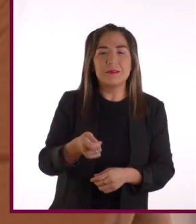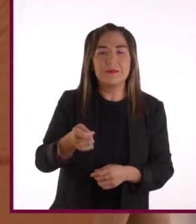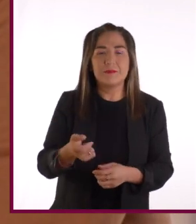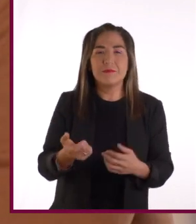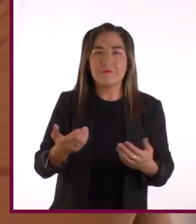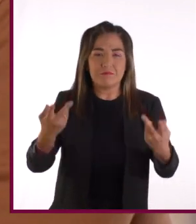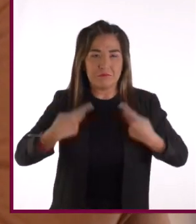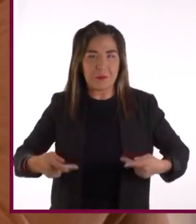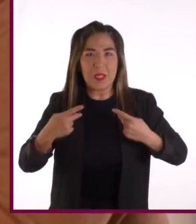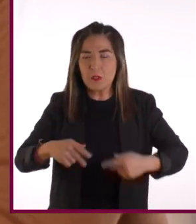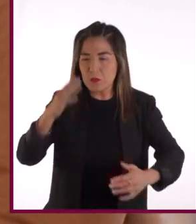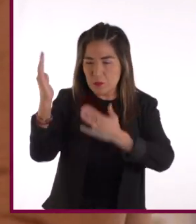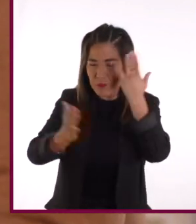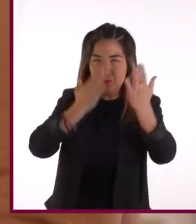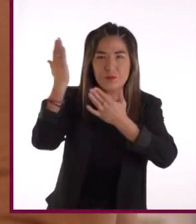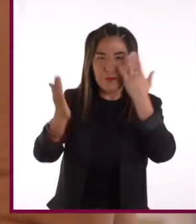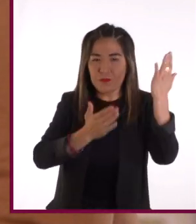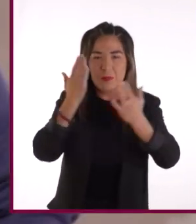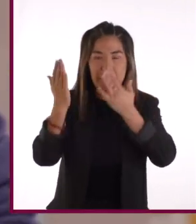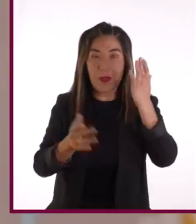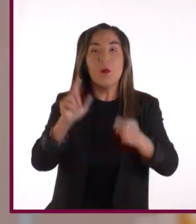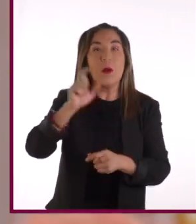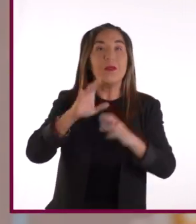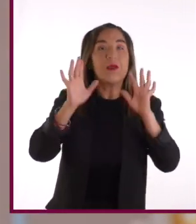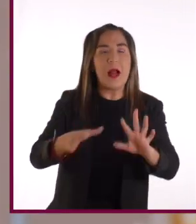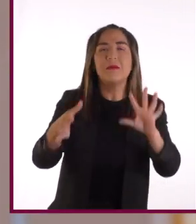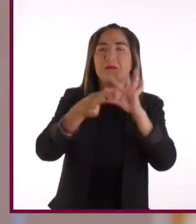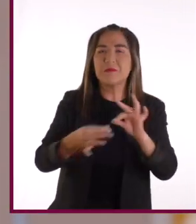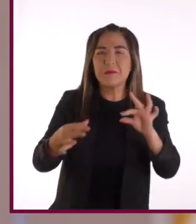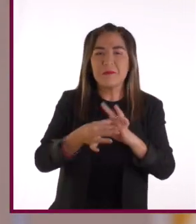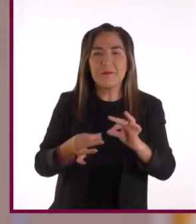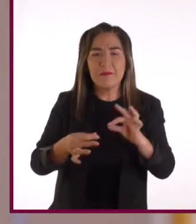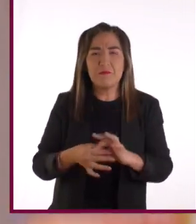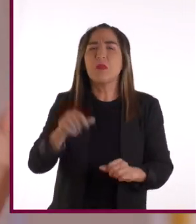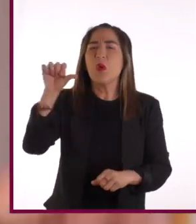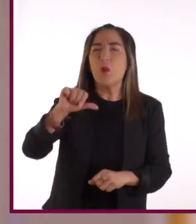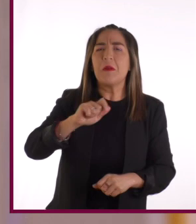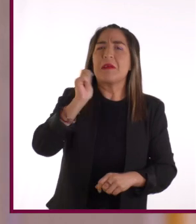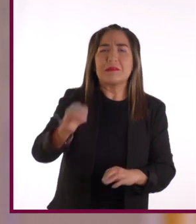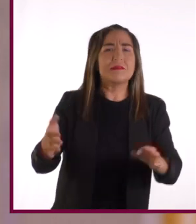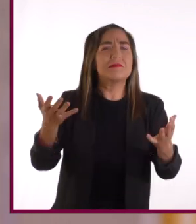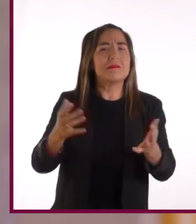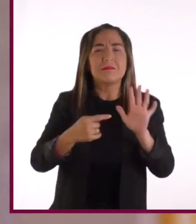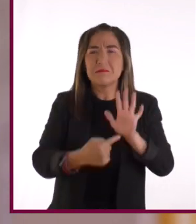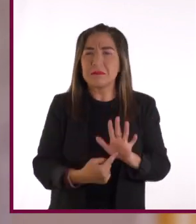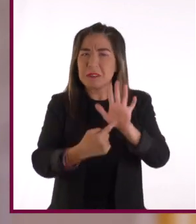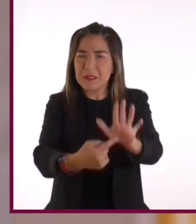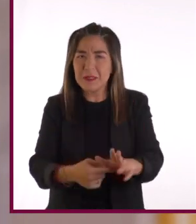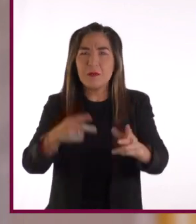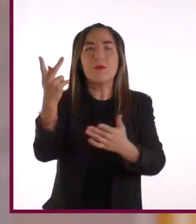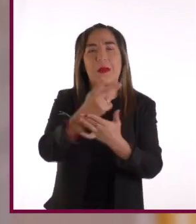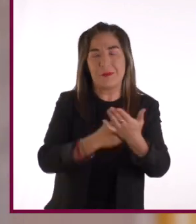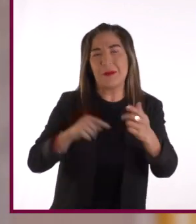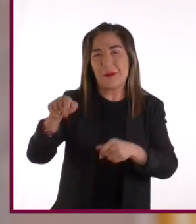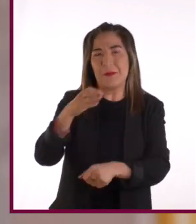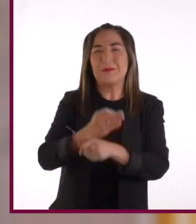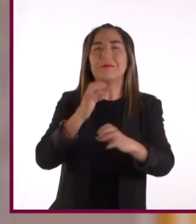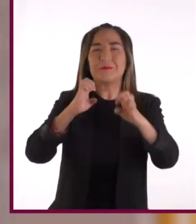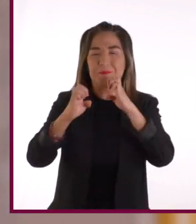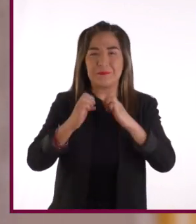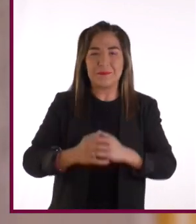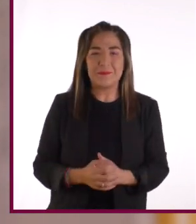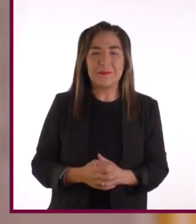que se ha develado frente a los ojos de los estudiosos. Una vez que les hemos contado la pregunta que guiará el programa, comenzaremos con una